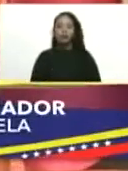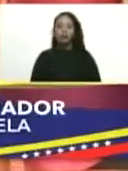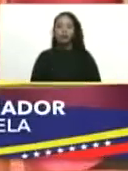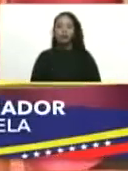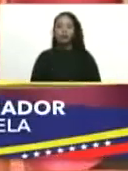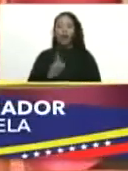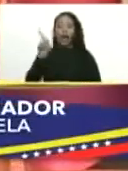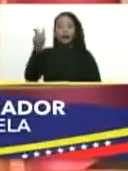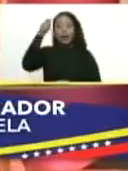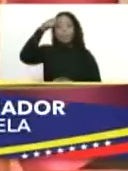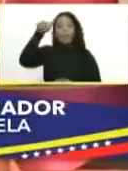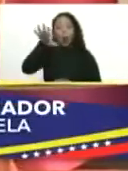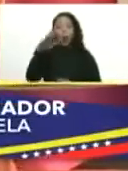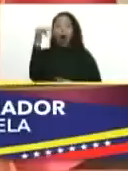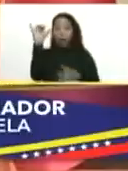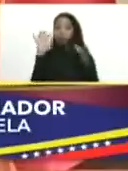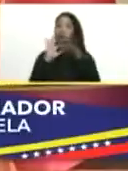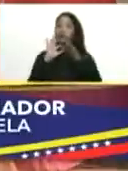Ese pueblo que está unido,